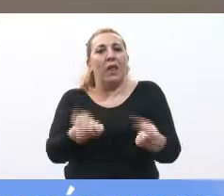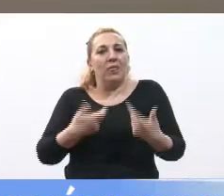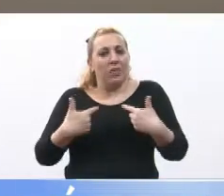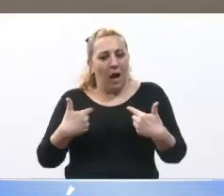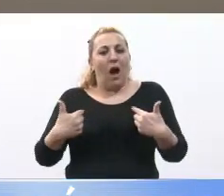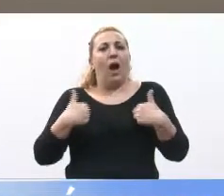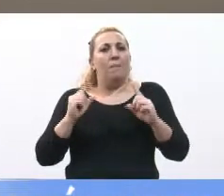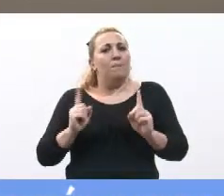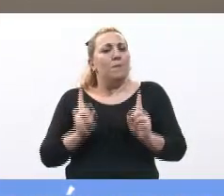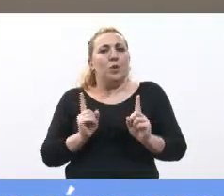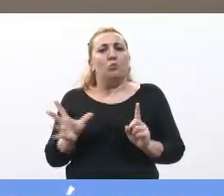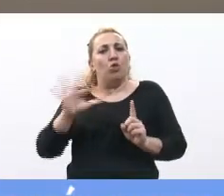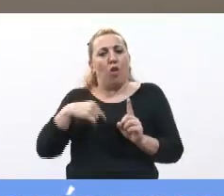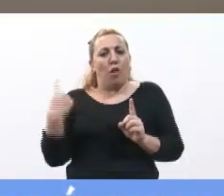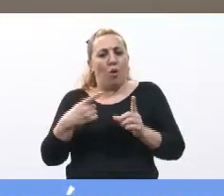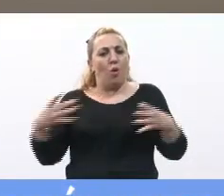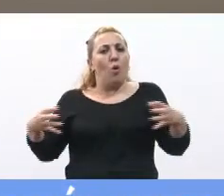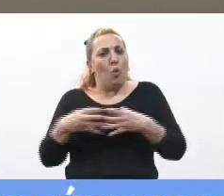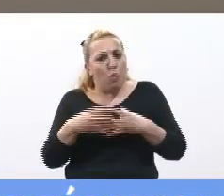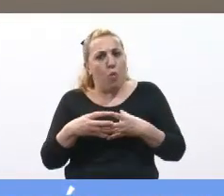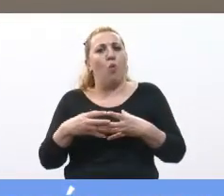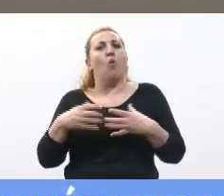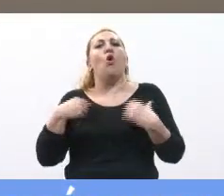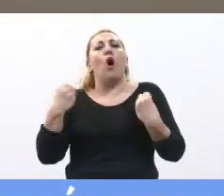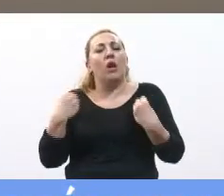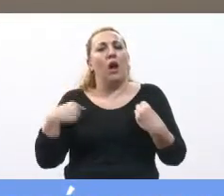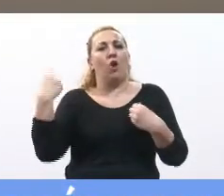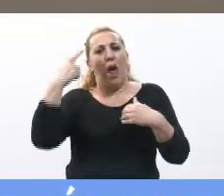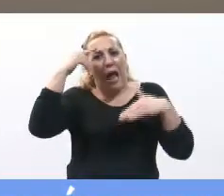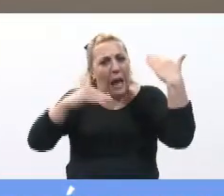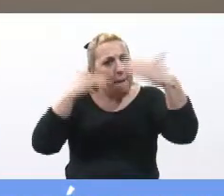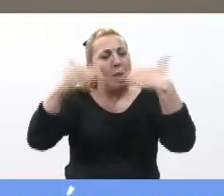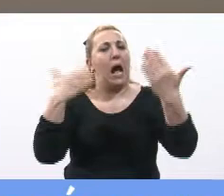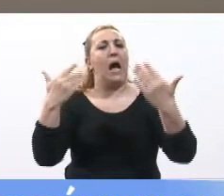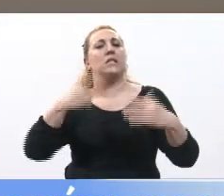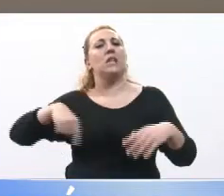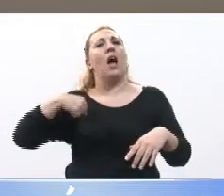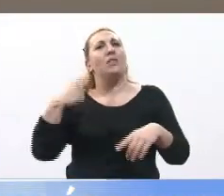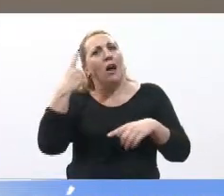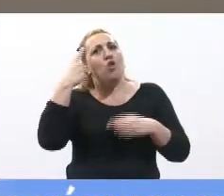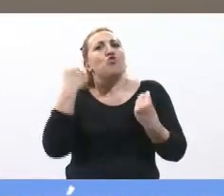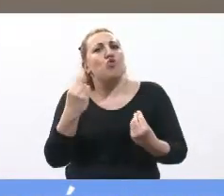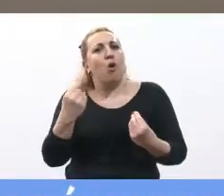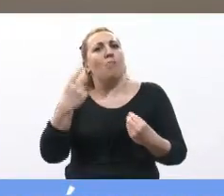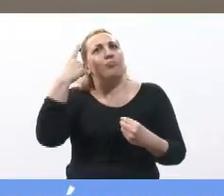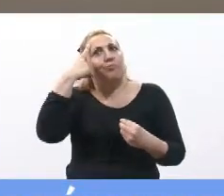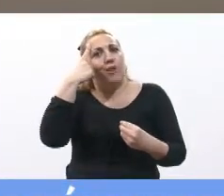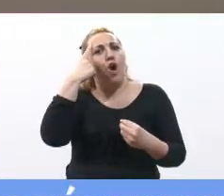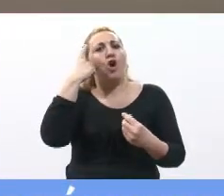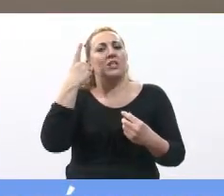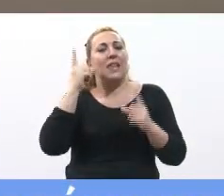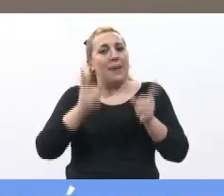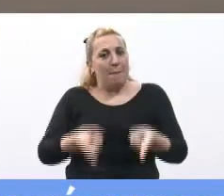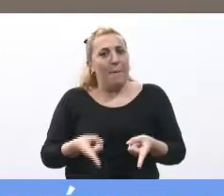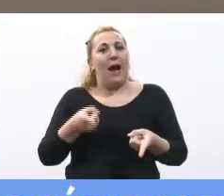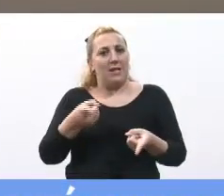días nuestro Interbloque, tratando de capacitarnos, tratando de hacer que tomemos conciencia. Entonces, a ella y a la